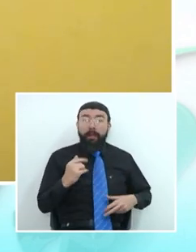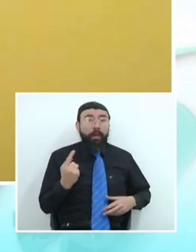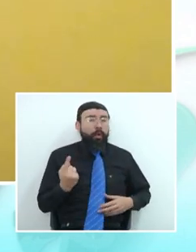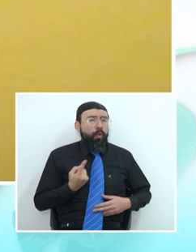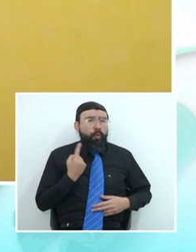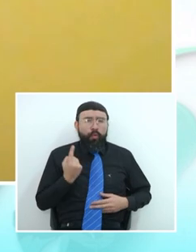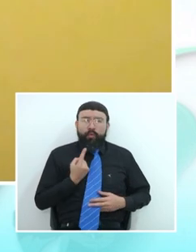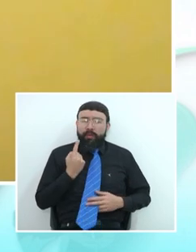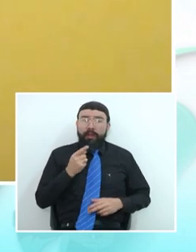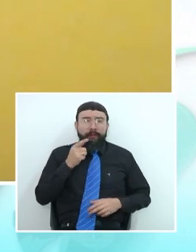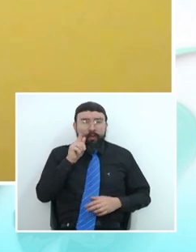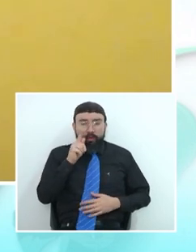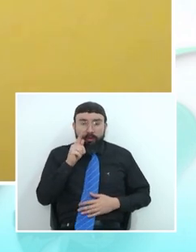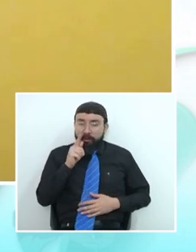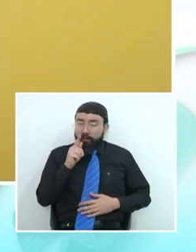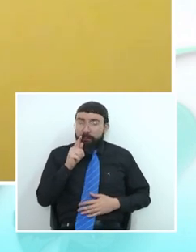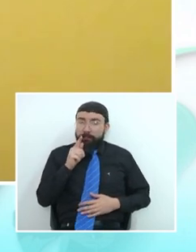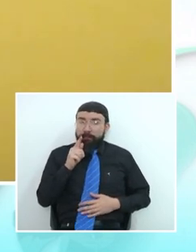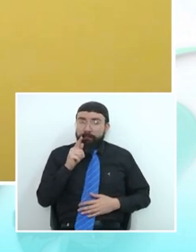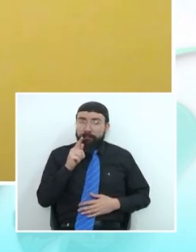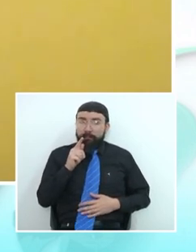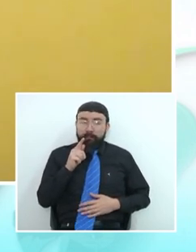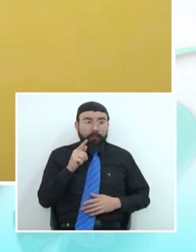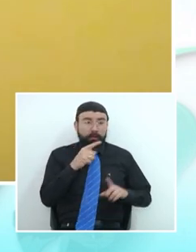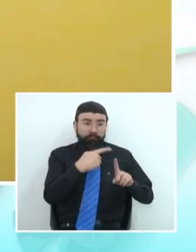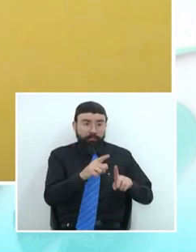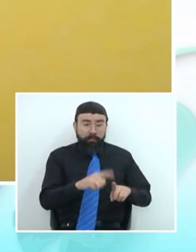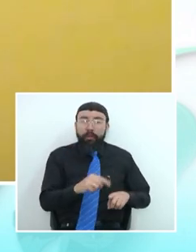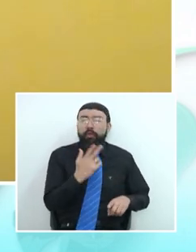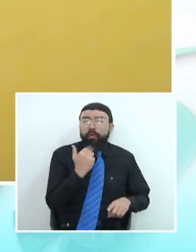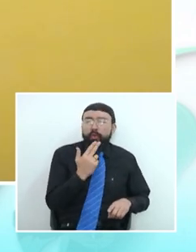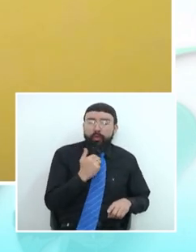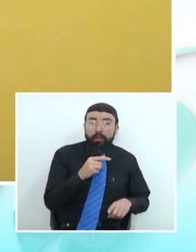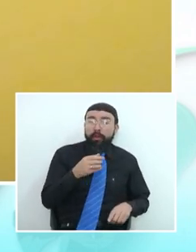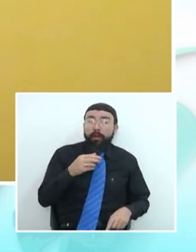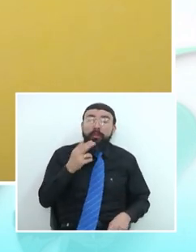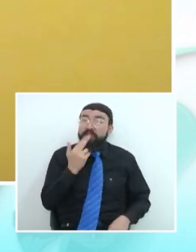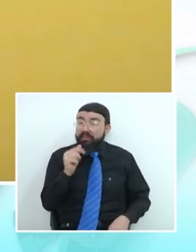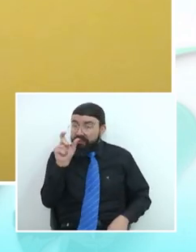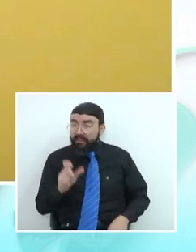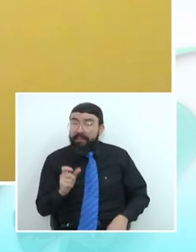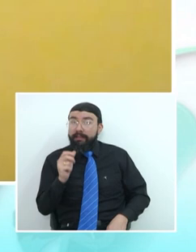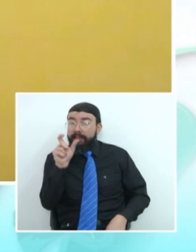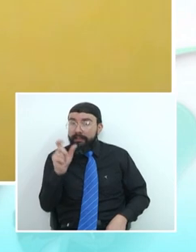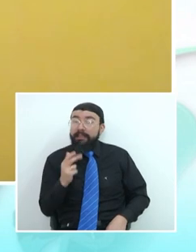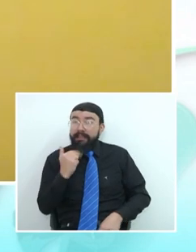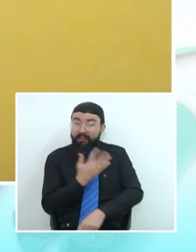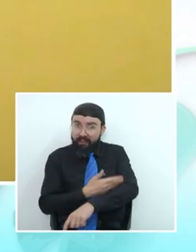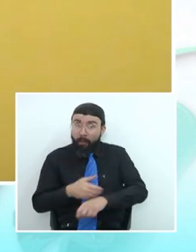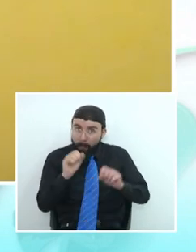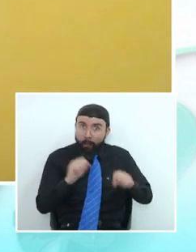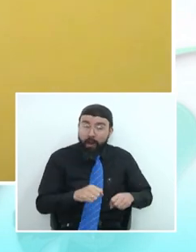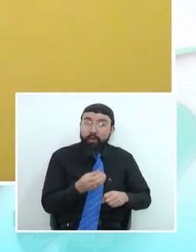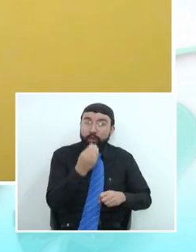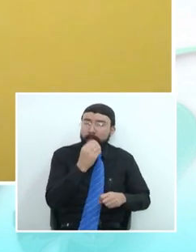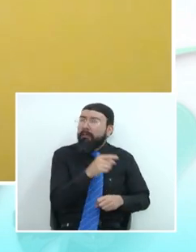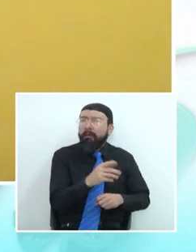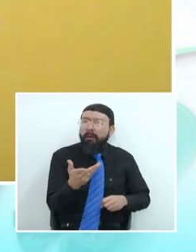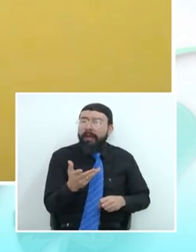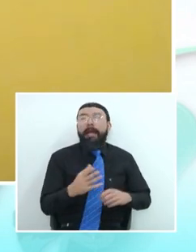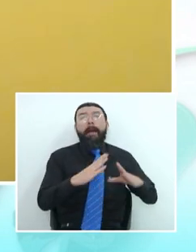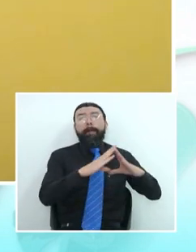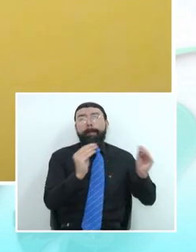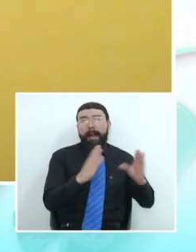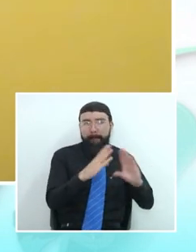fruta que puede, bueno, las únicas frutas dulces que puede tomar un diabético, pues es la papaya, es la